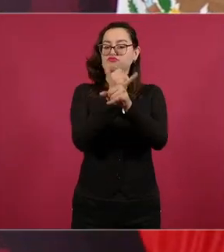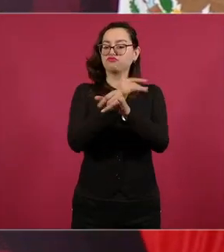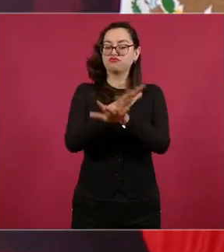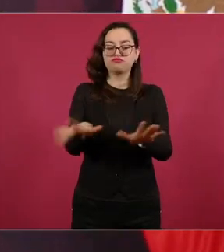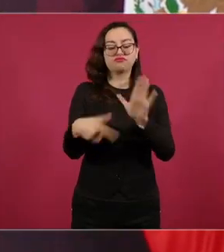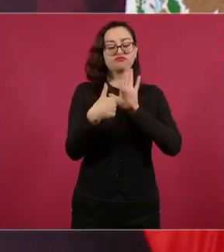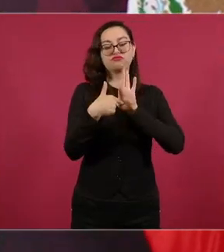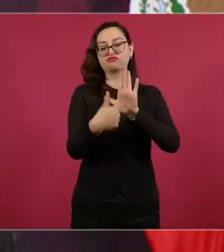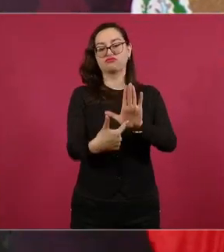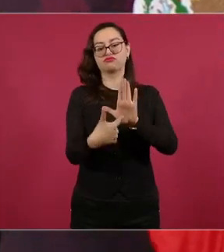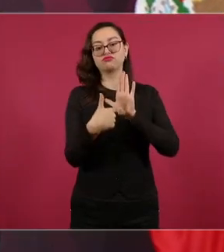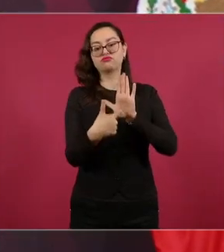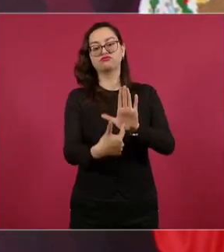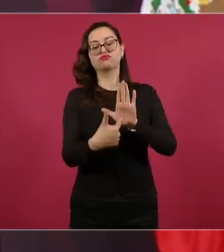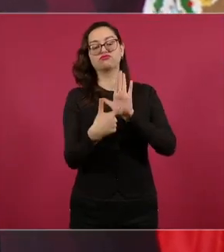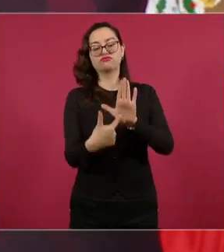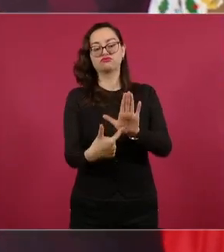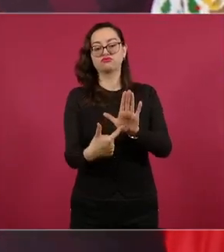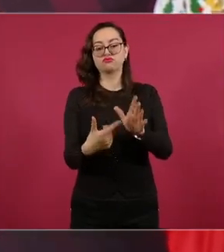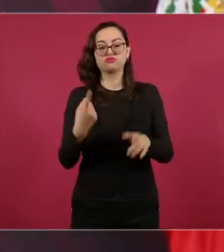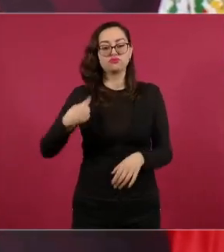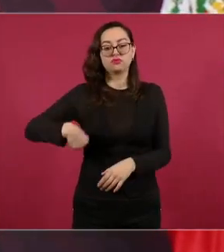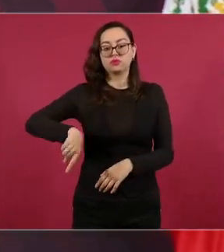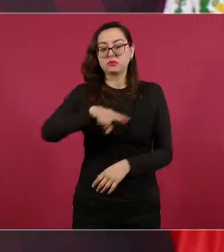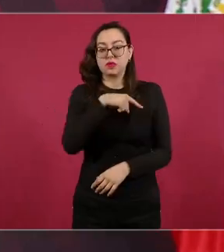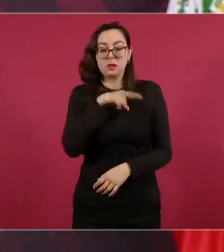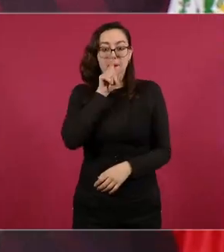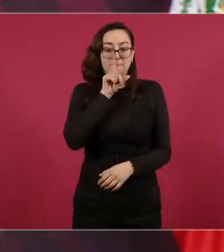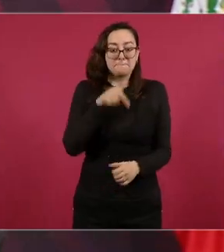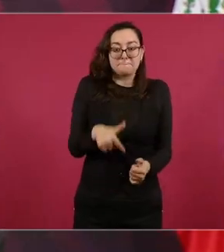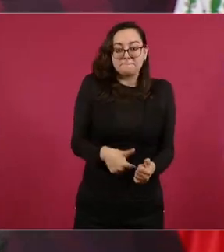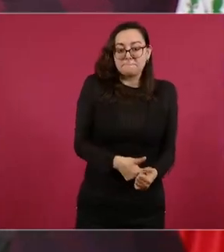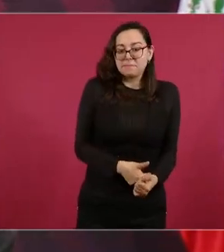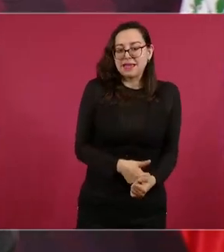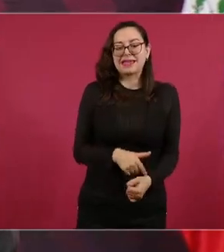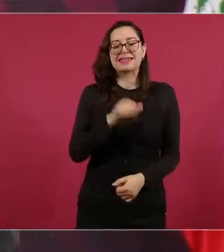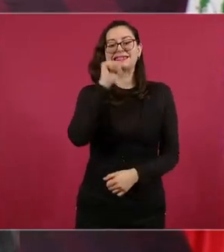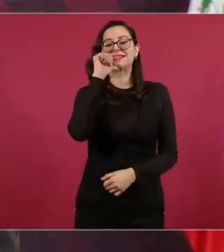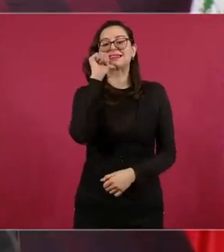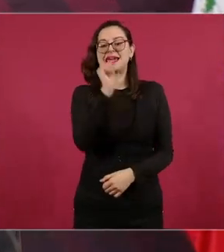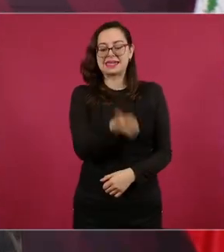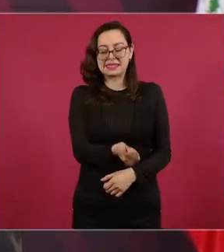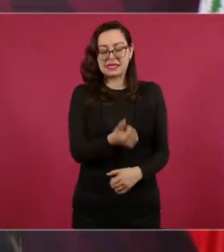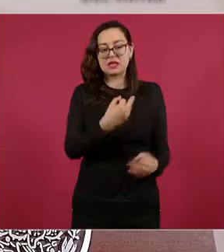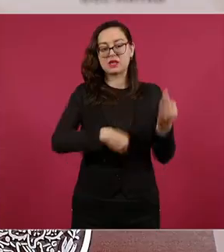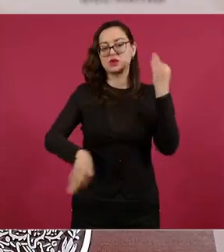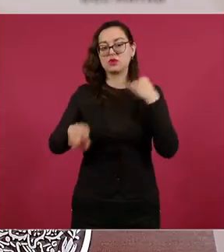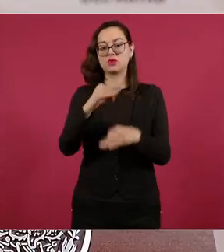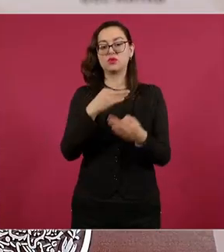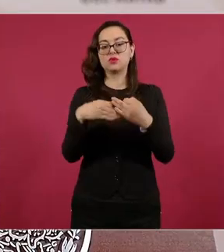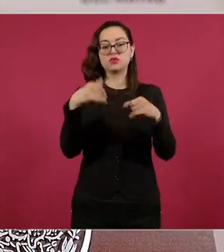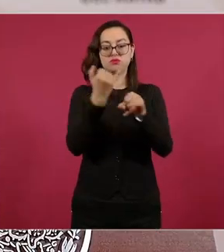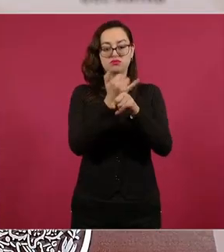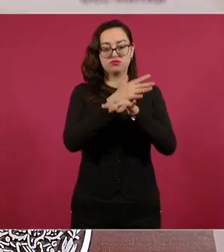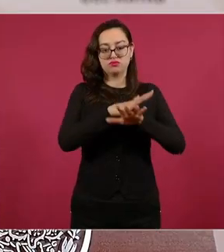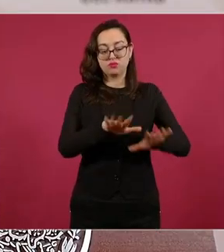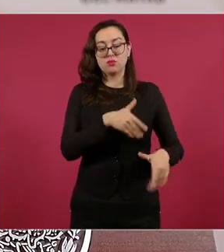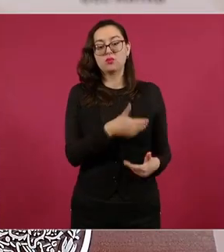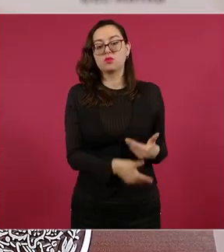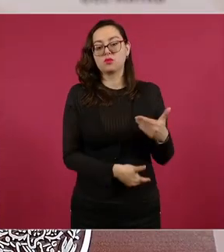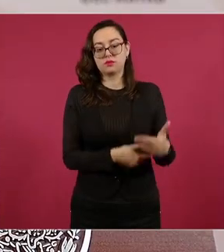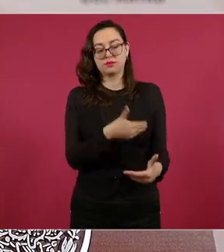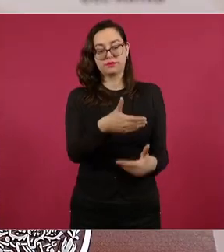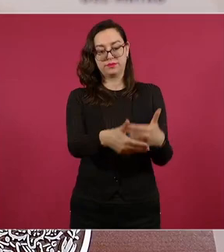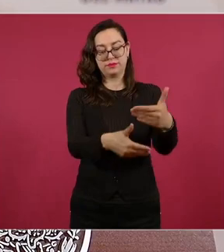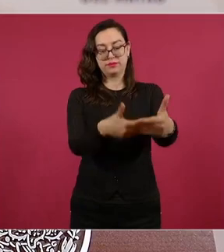no vamos a ocultar nada y vamos a ir llevando todo el proceso, pero